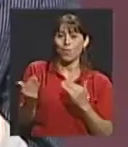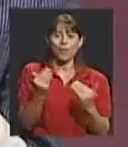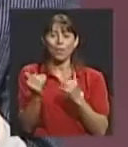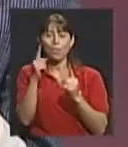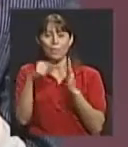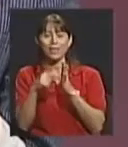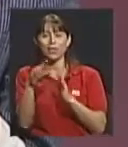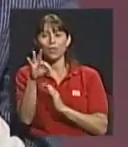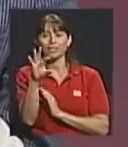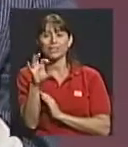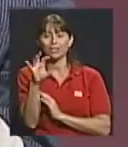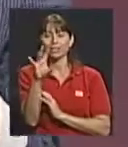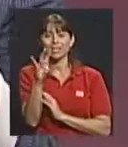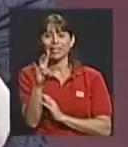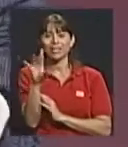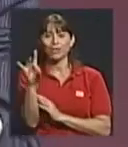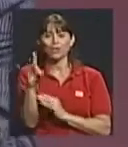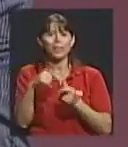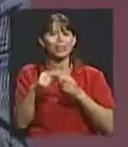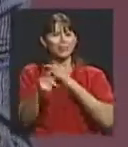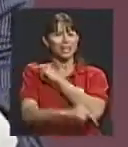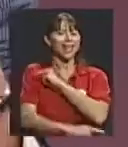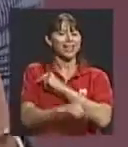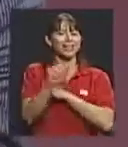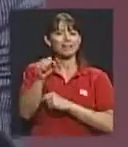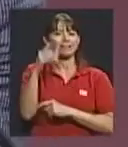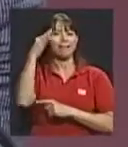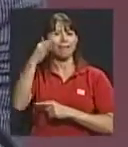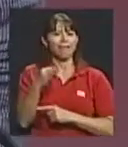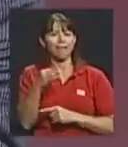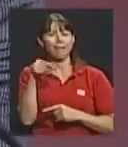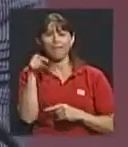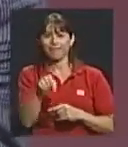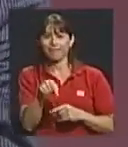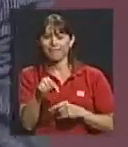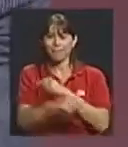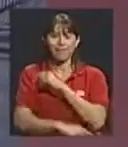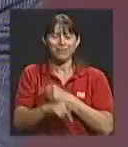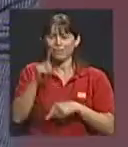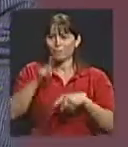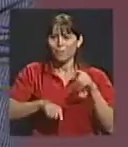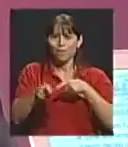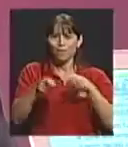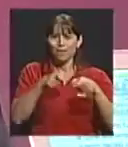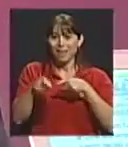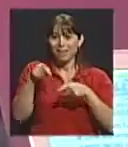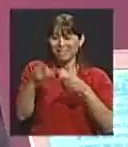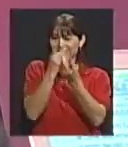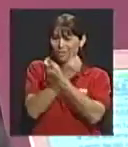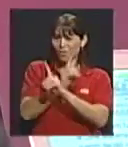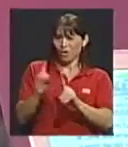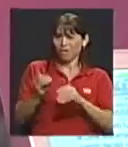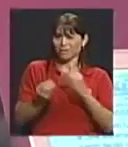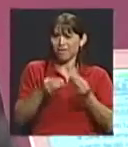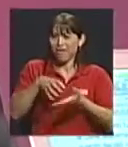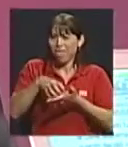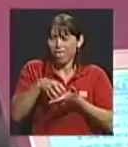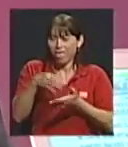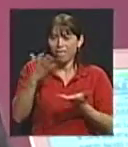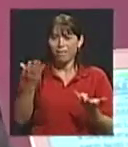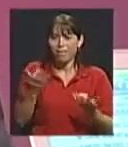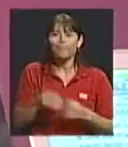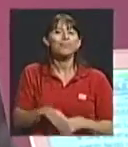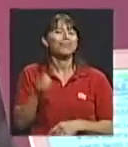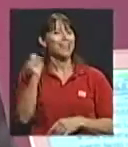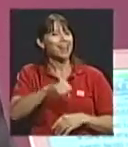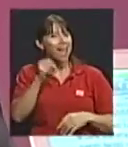de que si este es ingobernable y que esta democracia tal cual como la vivimos es cuestionable Claro que la gente Claro que la gente se